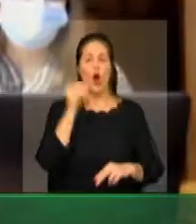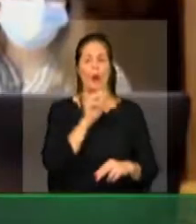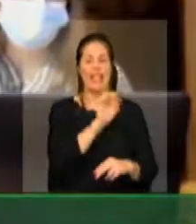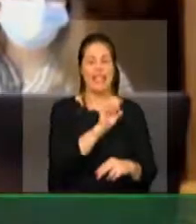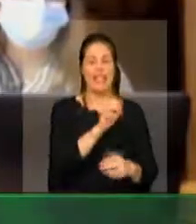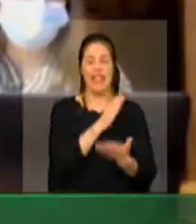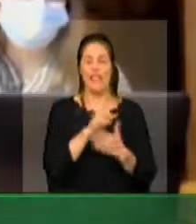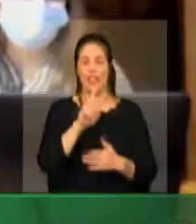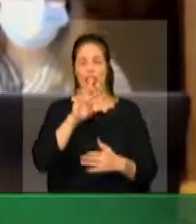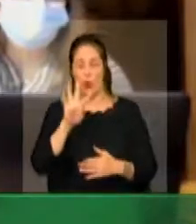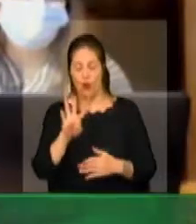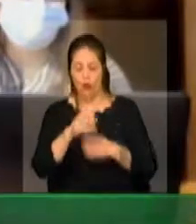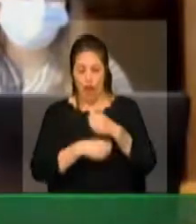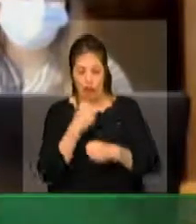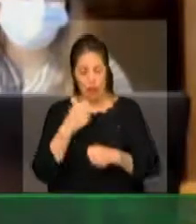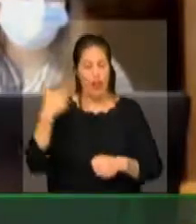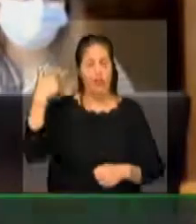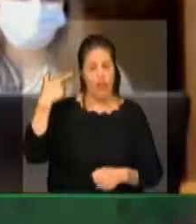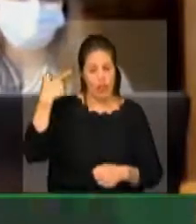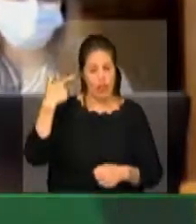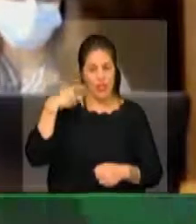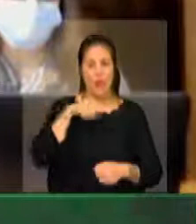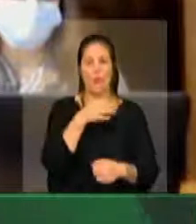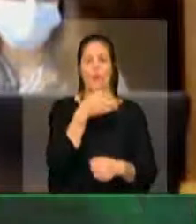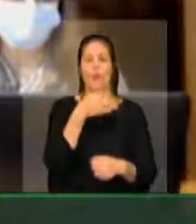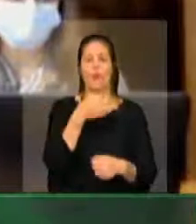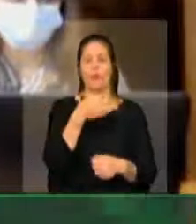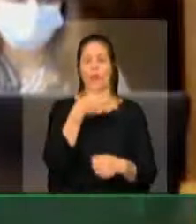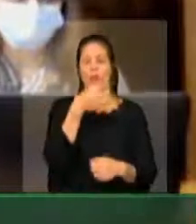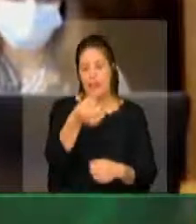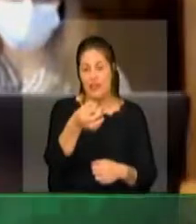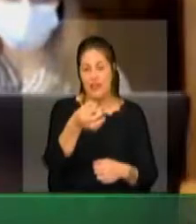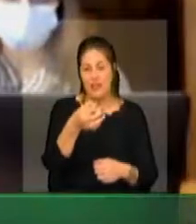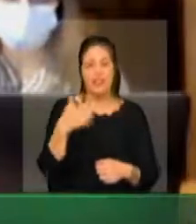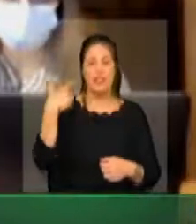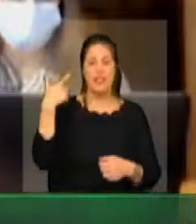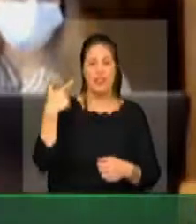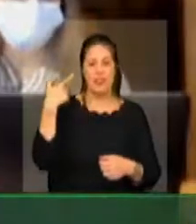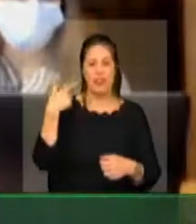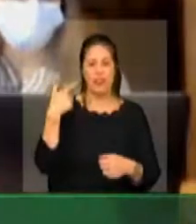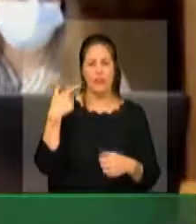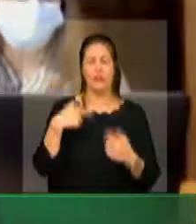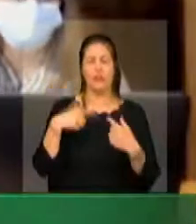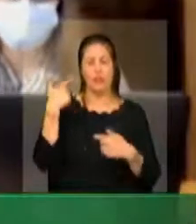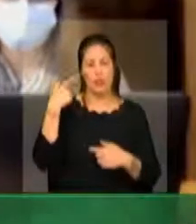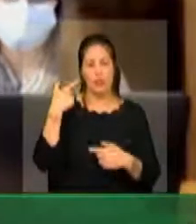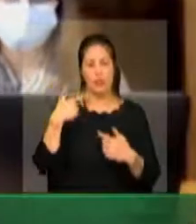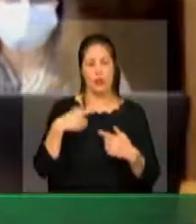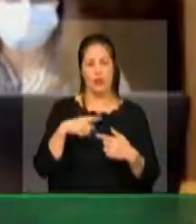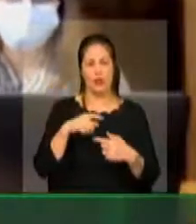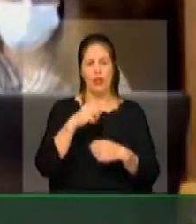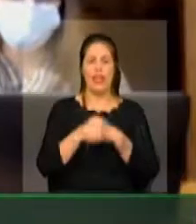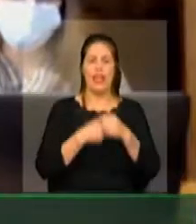24 años fue el suicidio. Podemos decir que se suicidó, se quitó la vida en